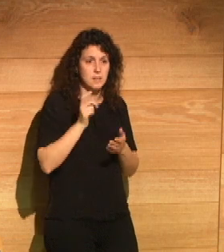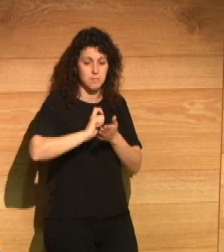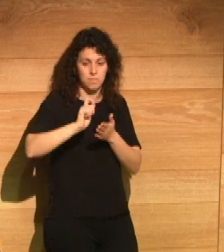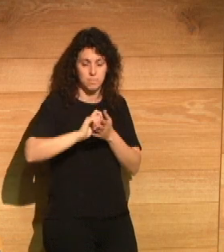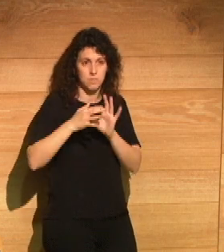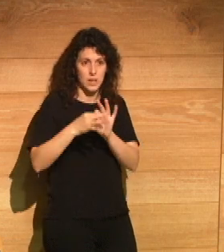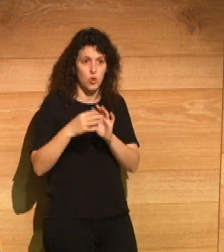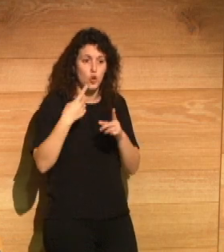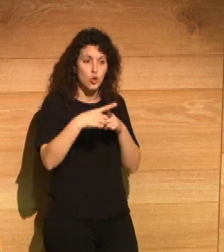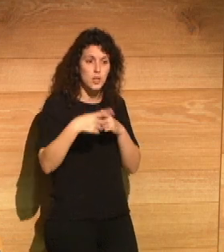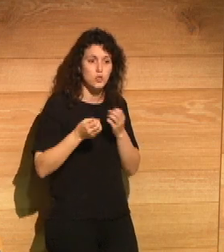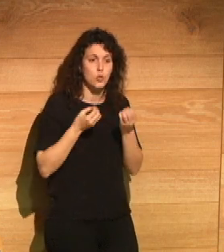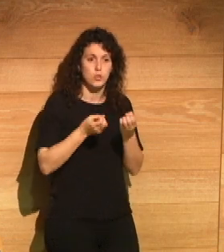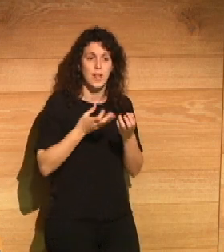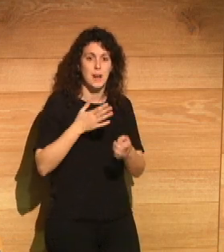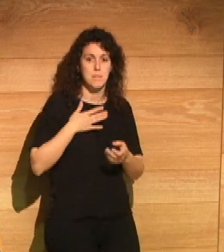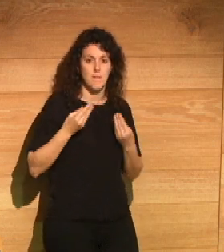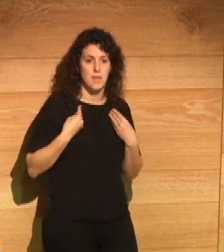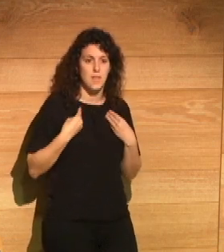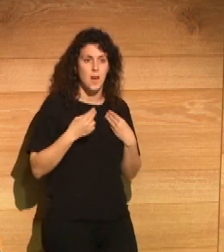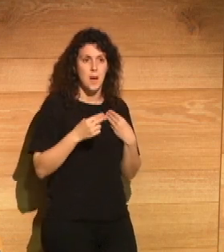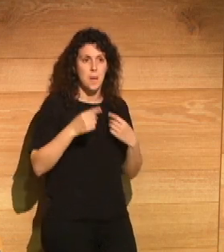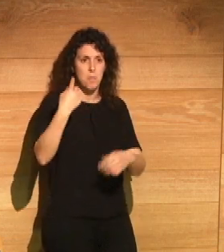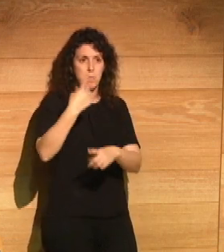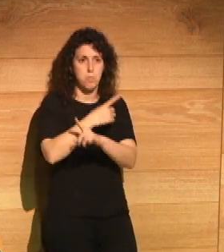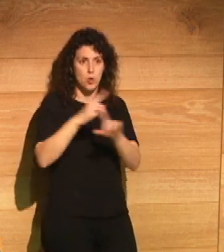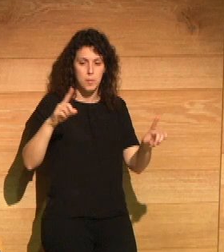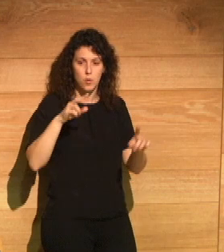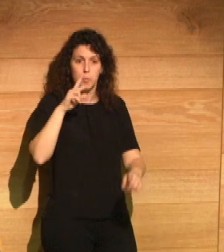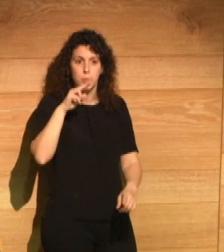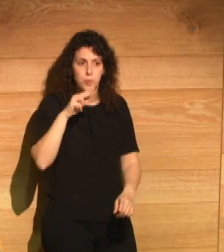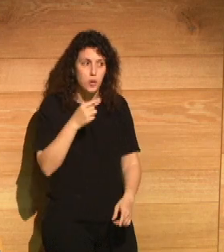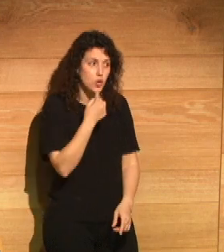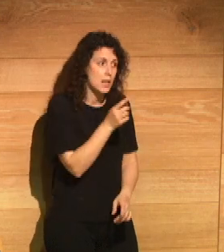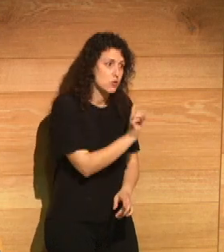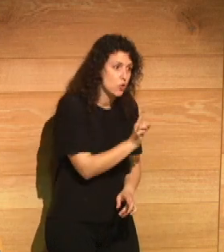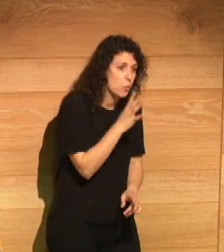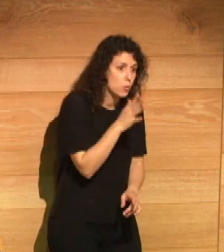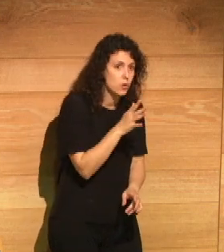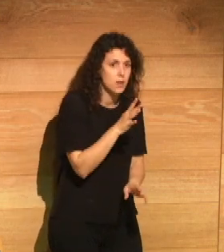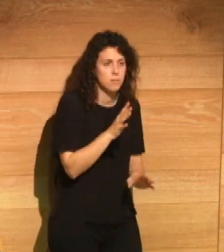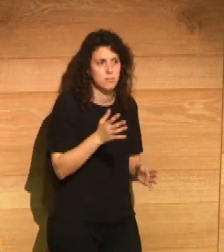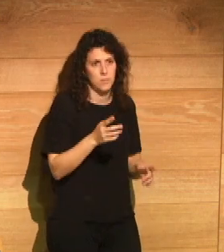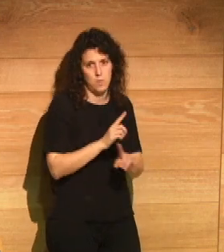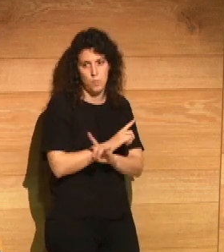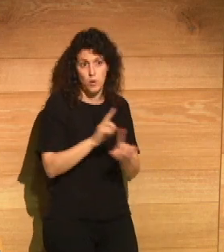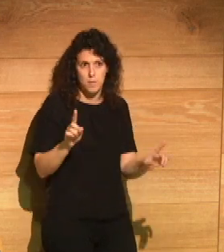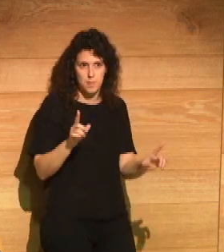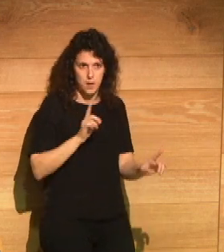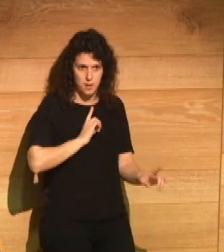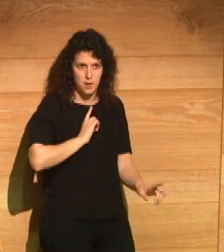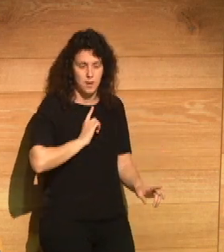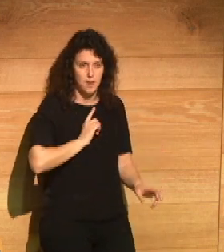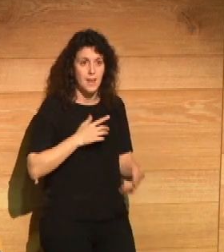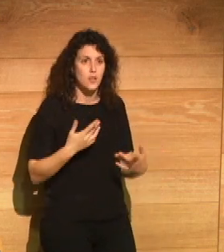contar las cosas que en la vida me prohíben hablar, que me dicen, no diga eso porque está mal visto. Digamos, entonces, el